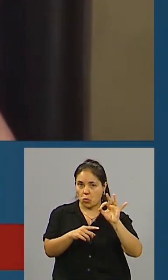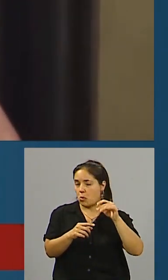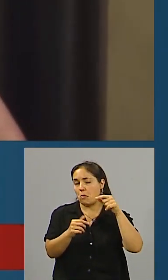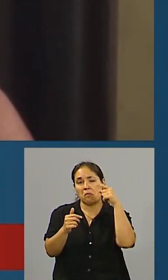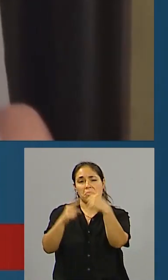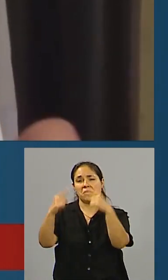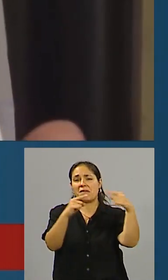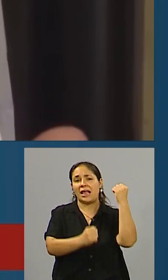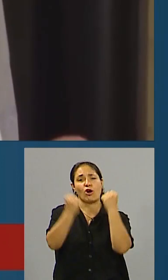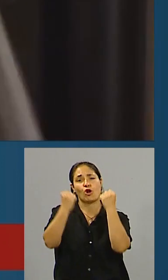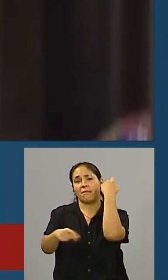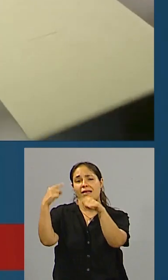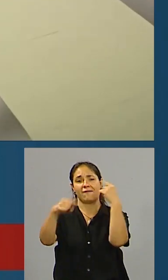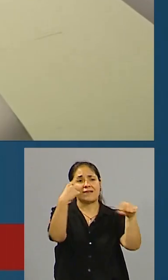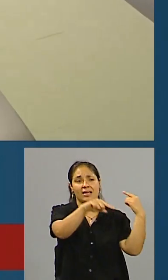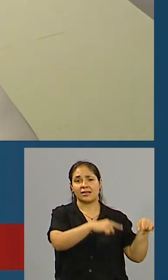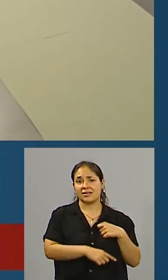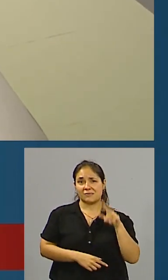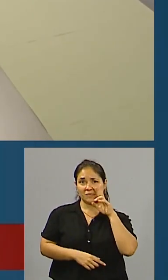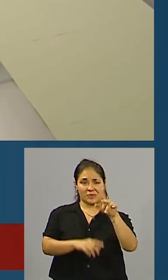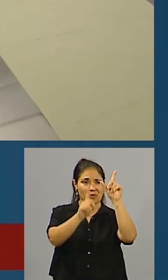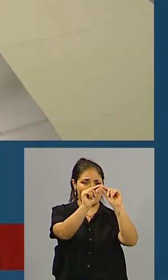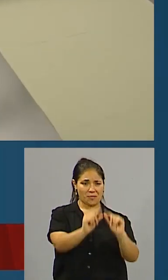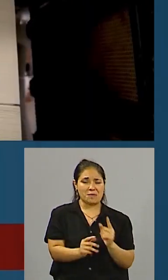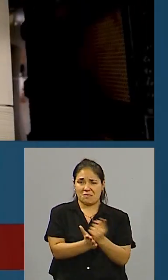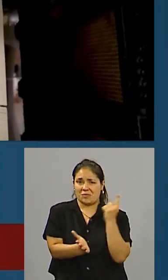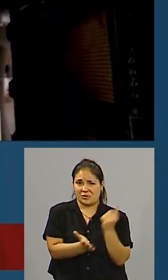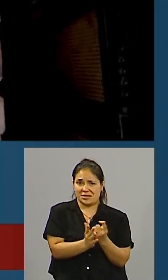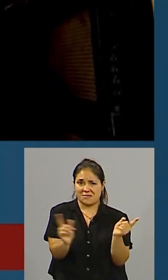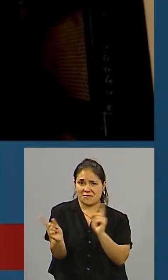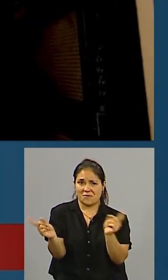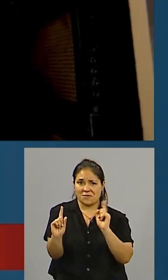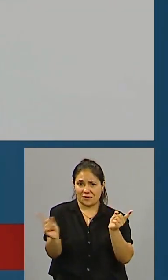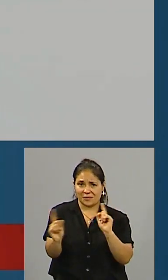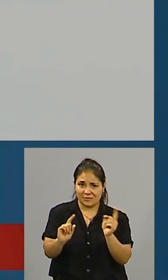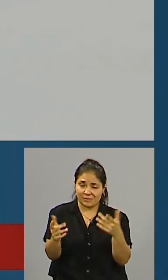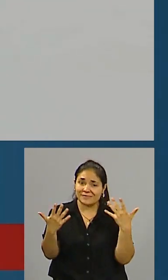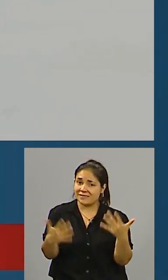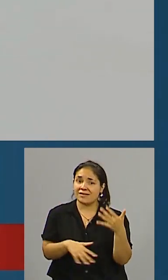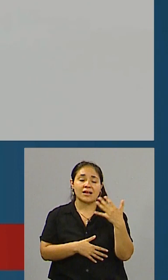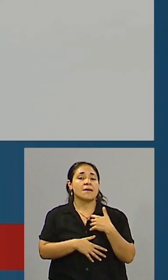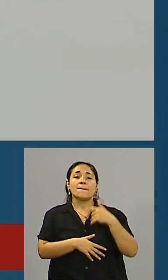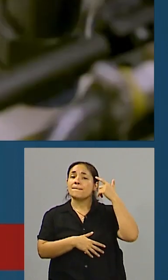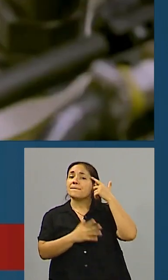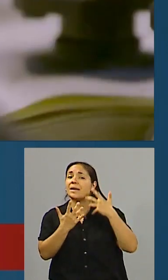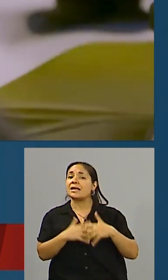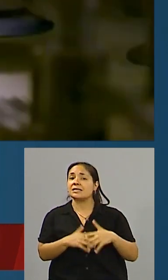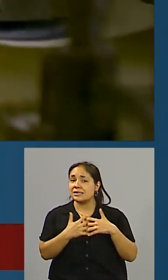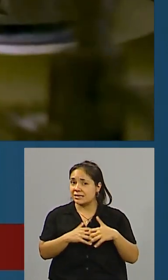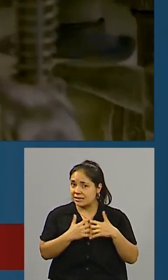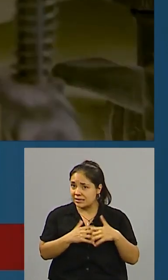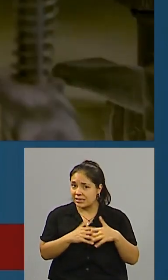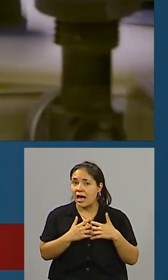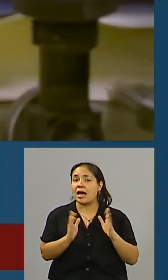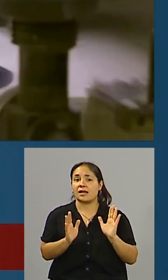números, pero nadie. Y entonces... uno tiene que pensar, porque no es el almacenero de la esquina